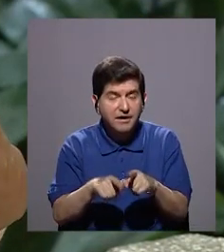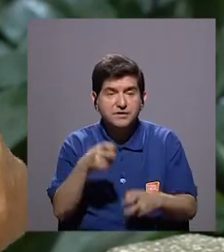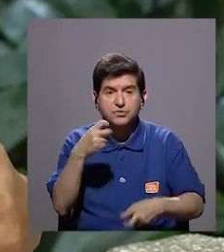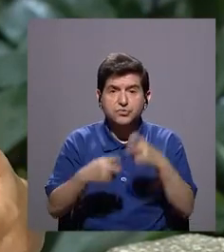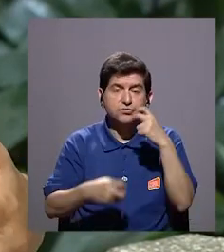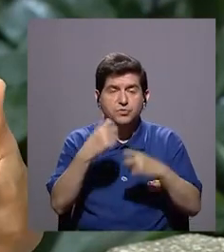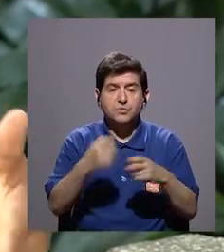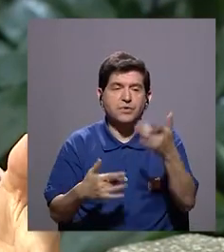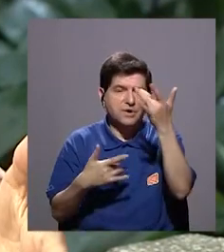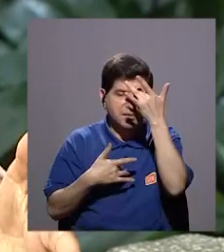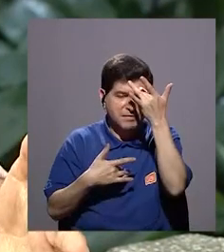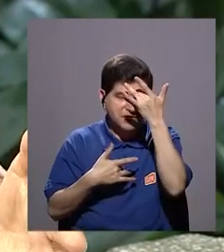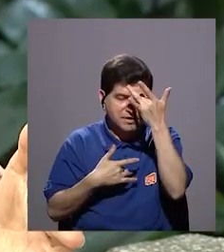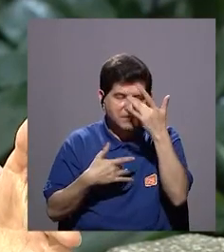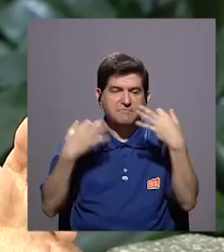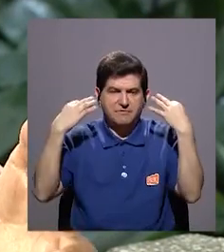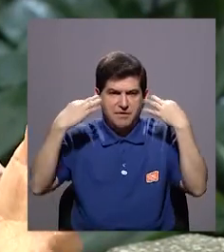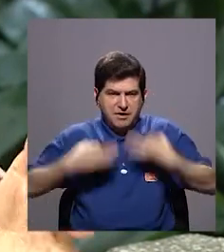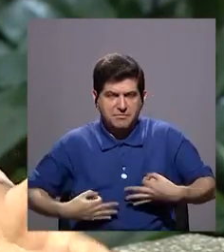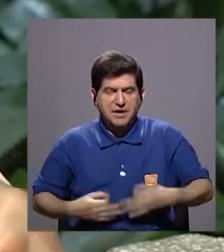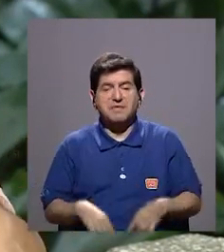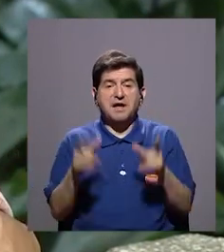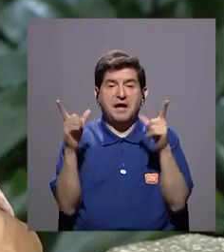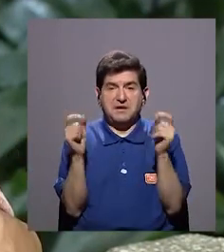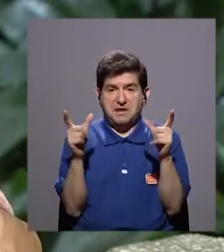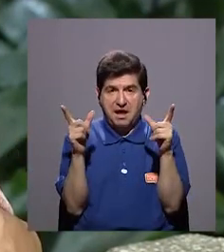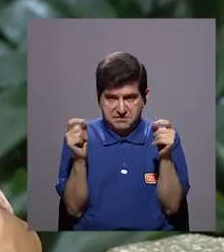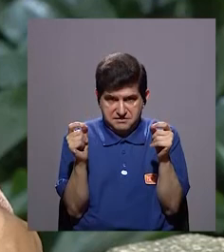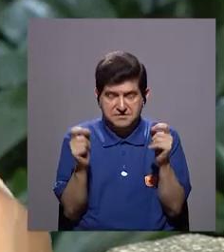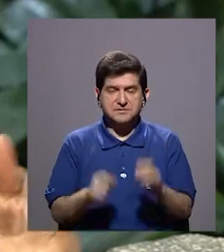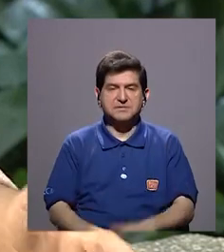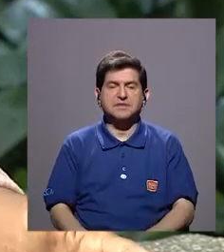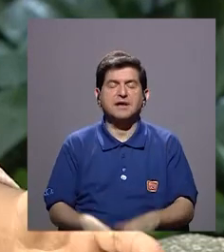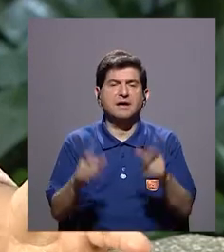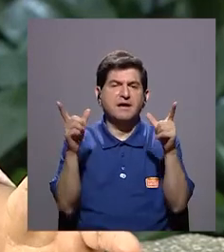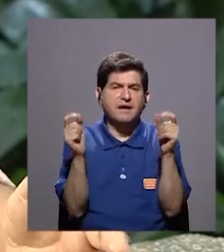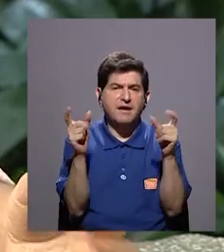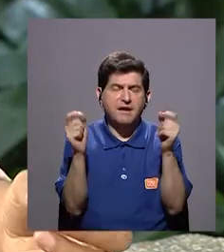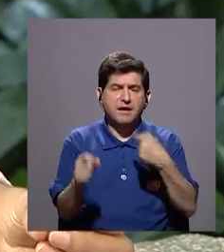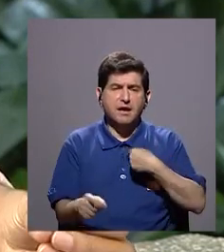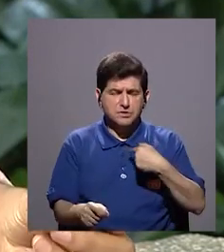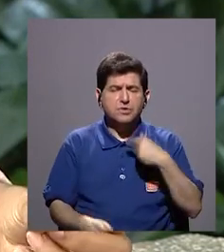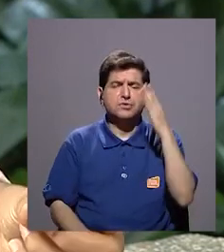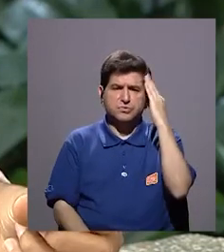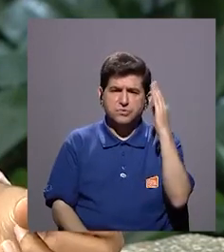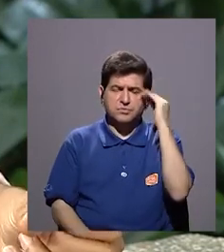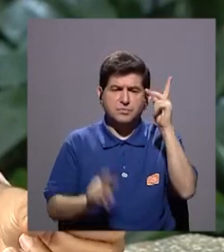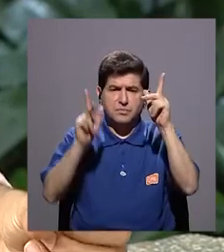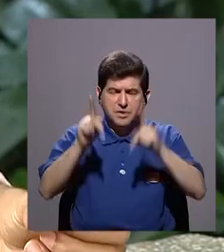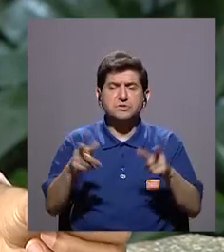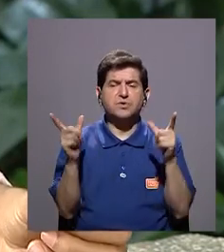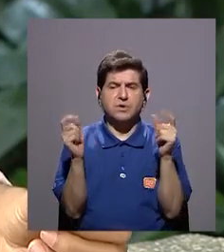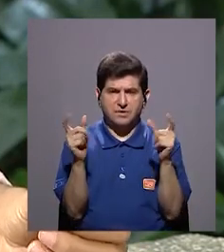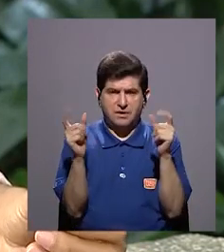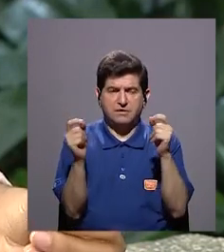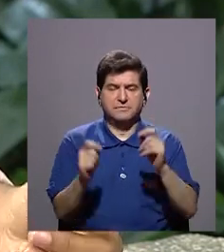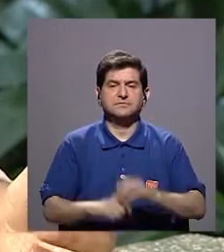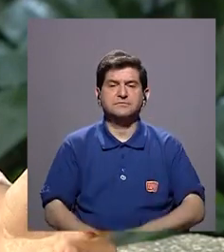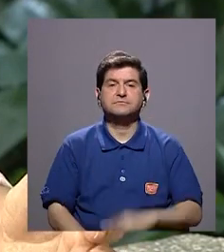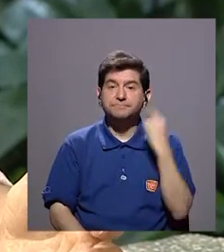de problemas, enfermedades físicas, puede ser cáncer. En el cáncer, por ejemplo, yo he tenido mucha experiencia con gente con